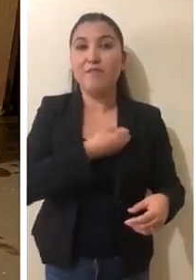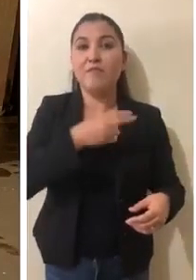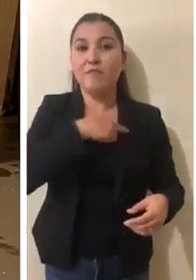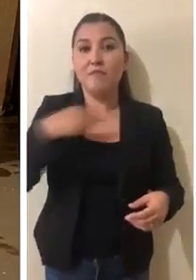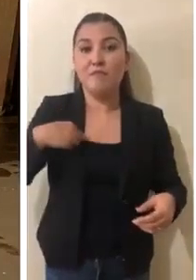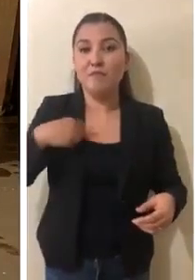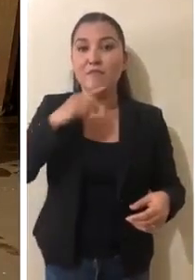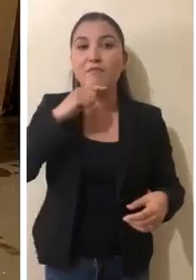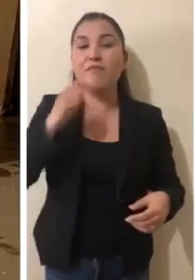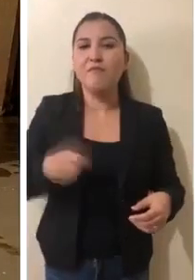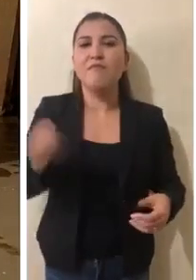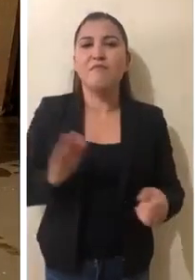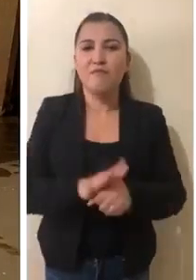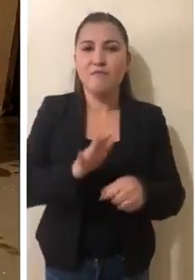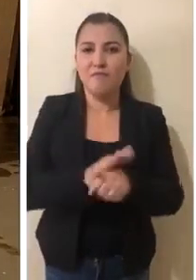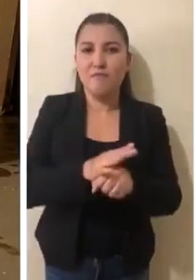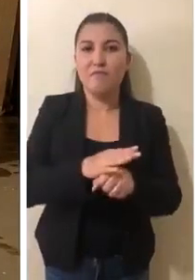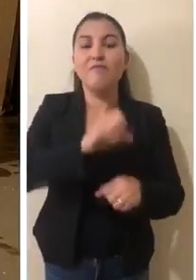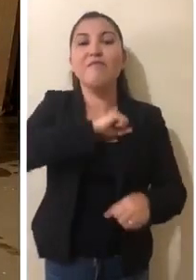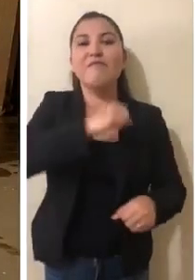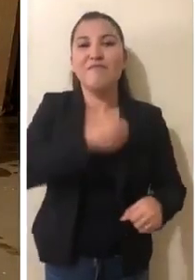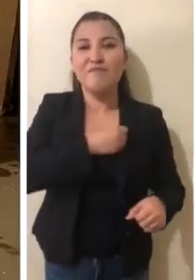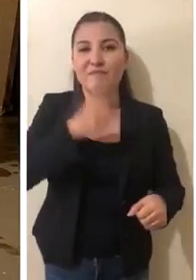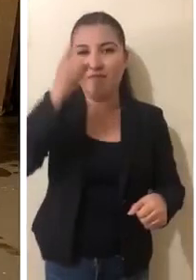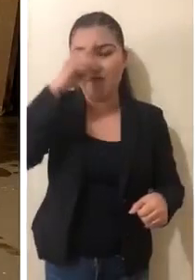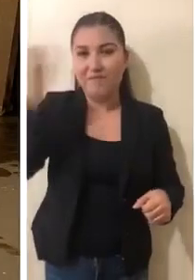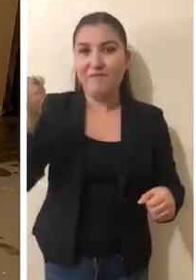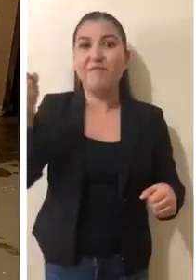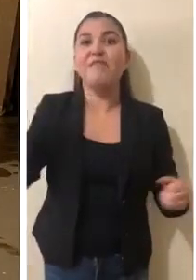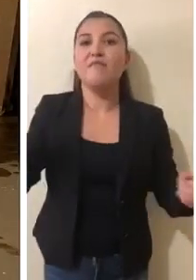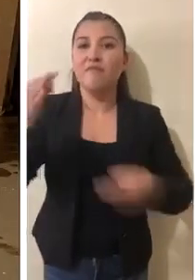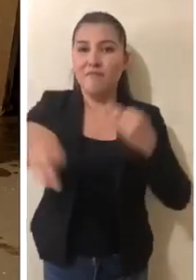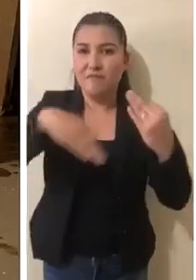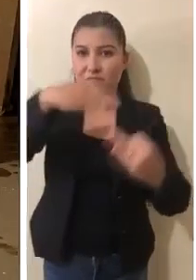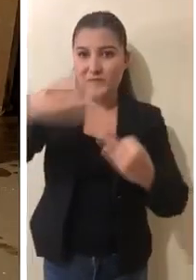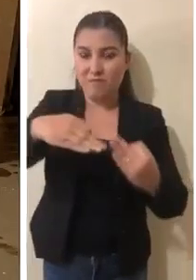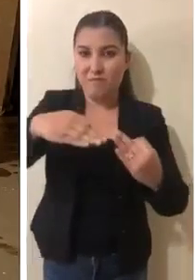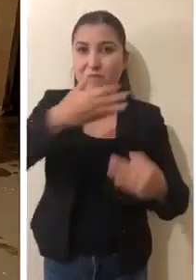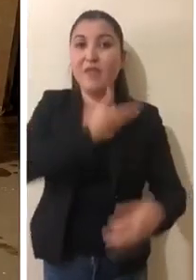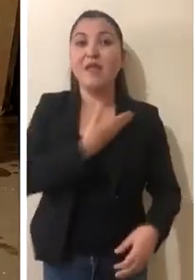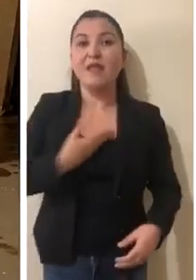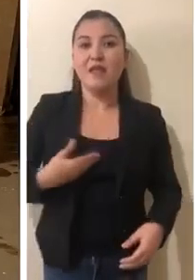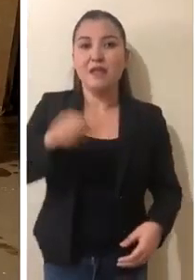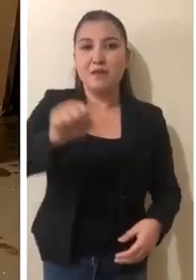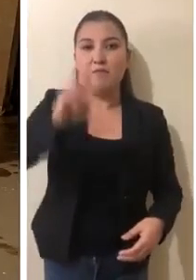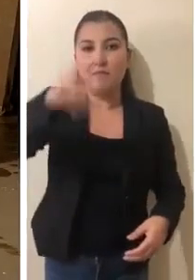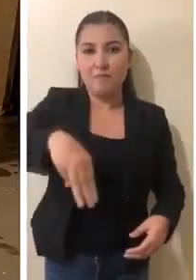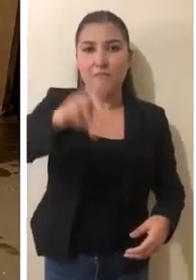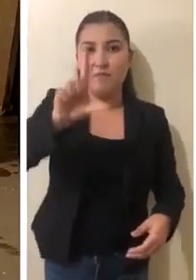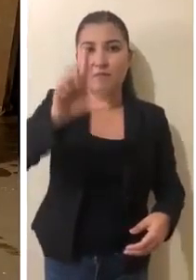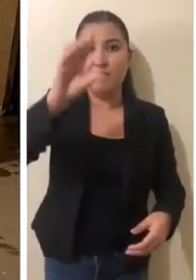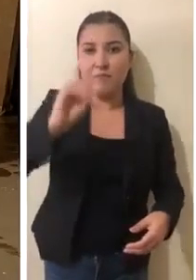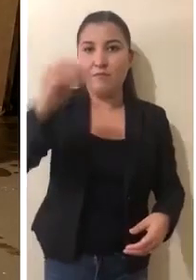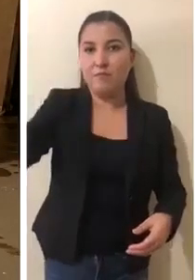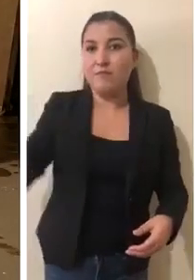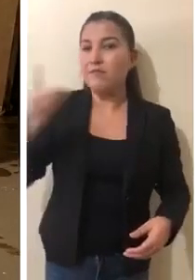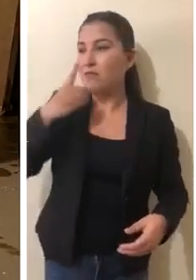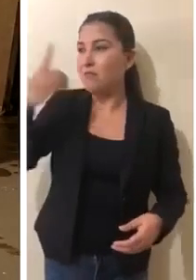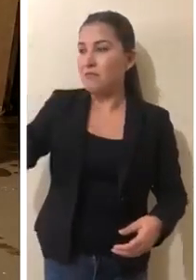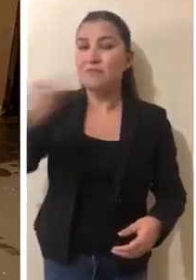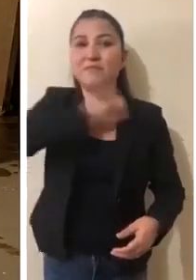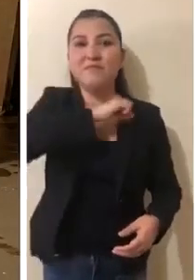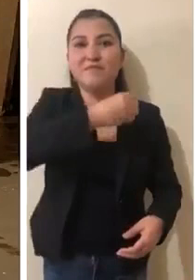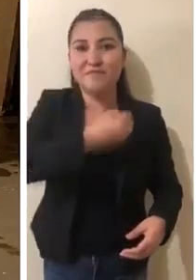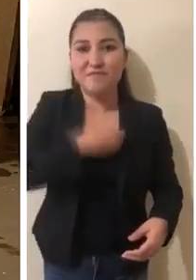dignos. Salud universal para todos, como dice el presidente López Obrador. Y como dice la Organización Mundial de la